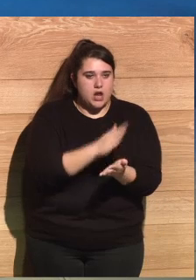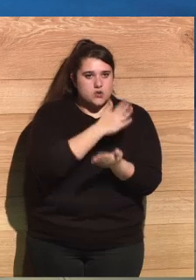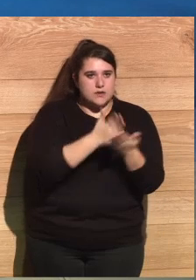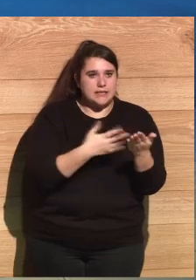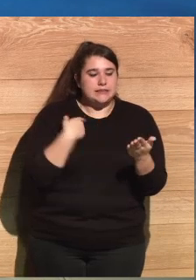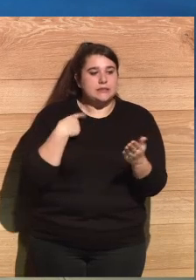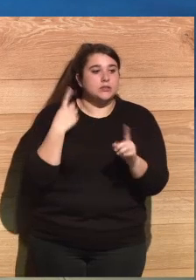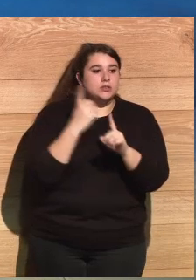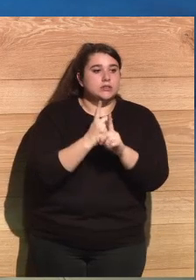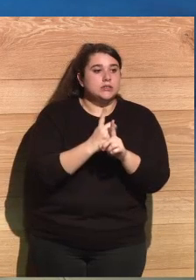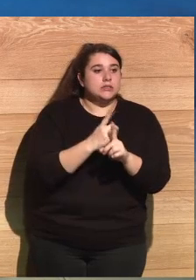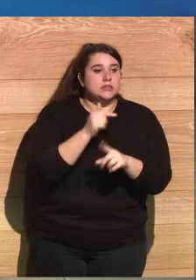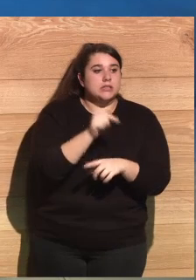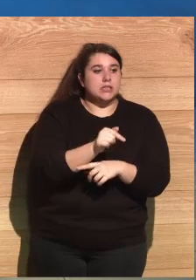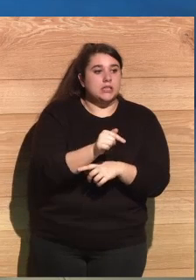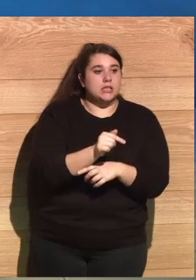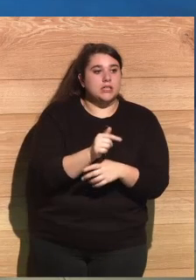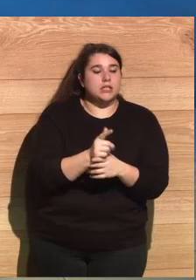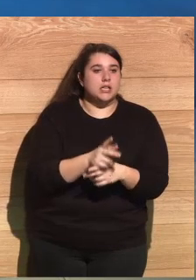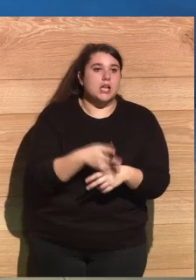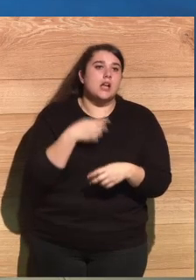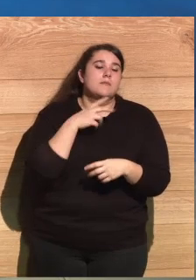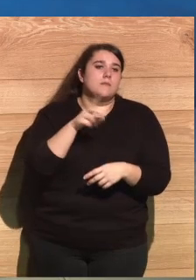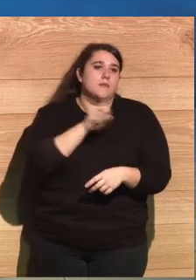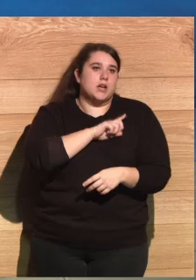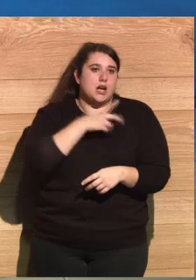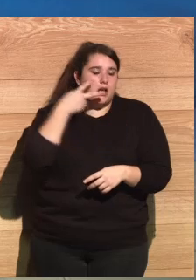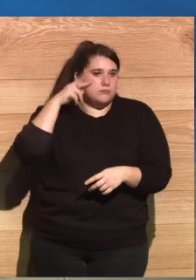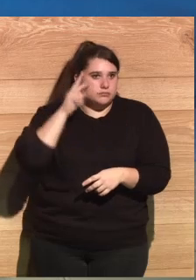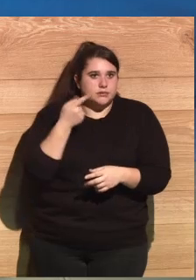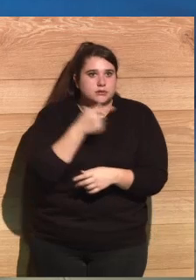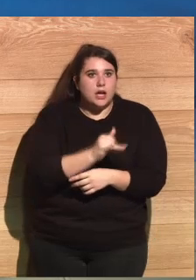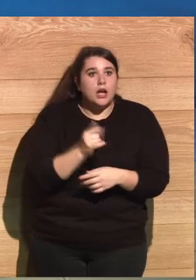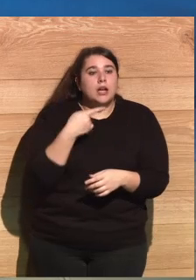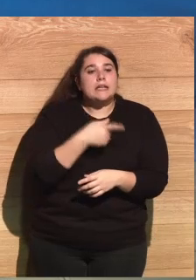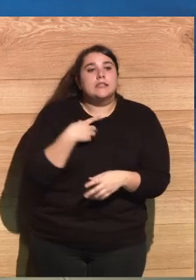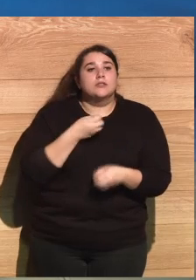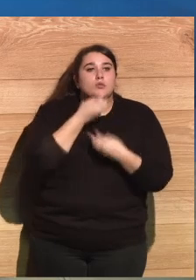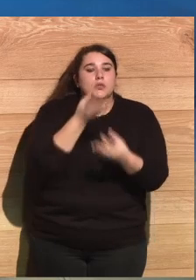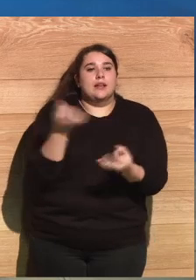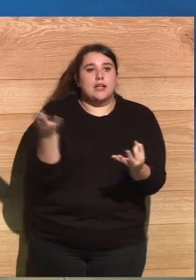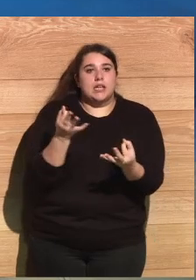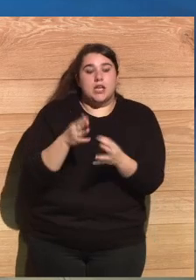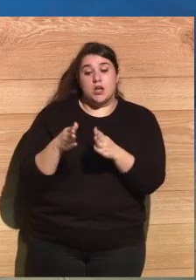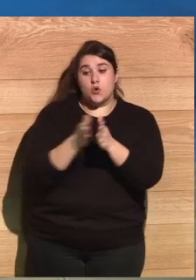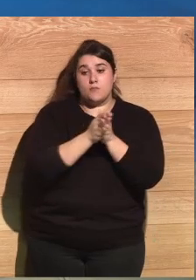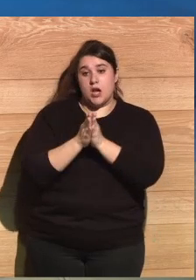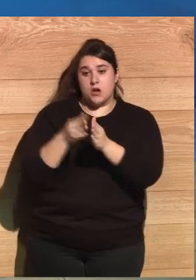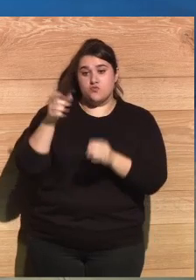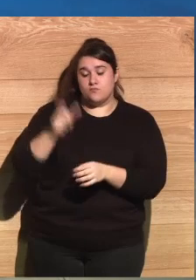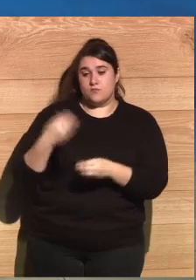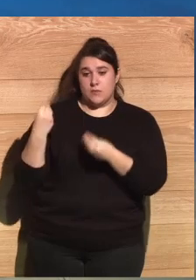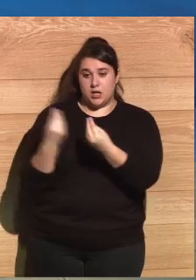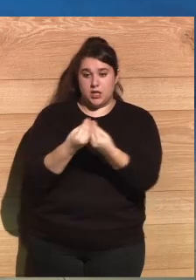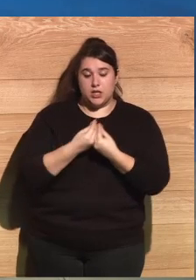intención antibelicista, y contaba a este veterano alemán de la Segunda Guerra Mundial que tanto él como sus compañeros, al leer